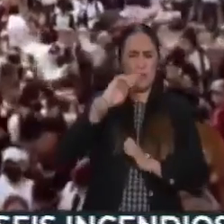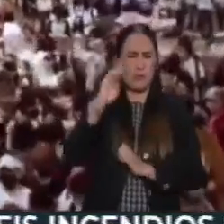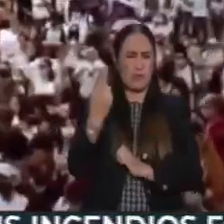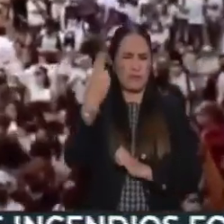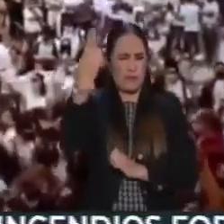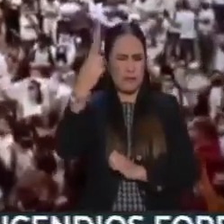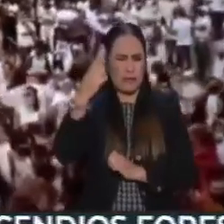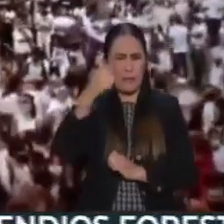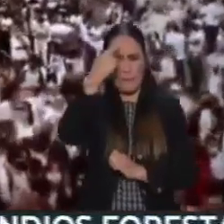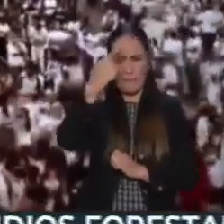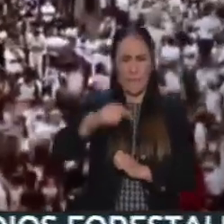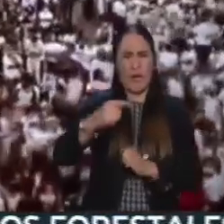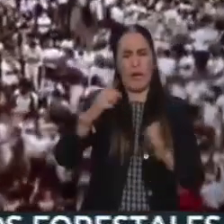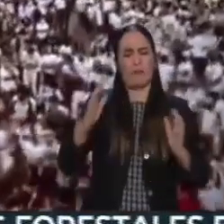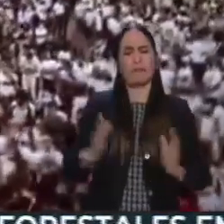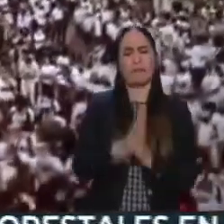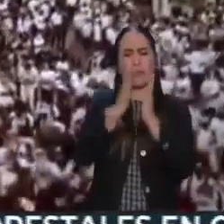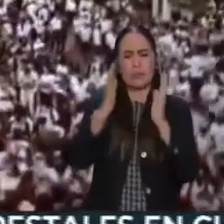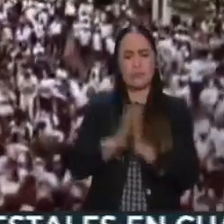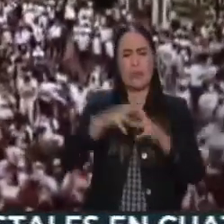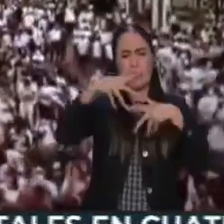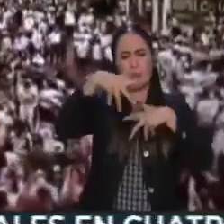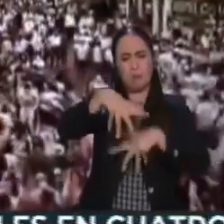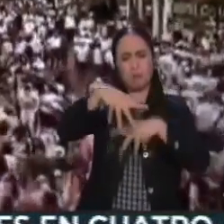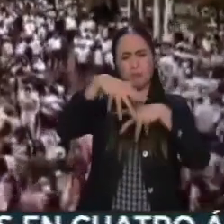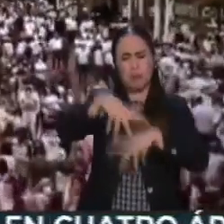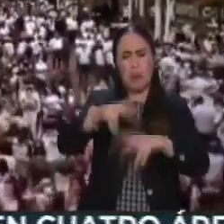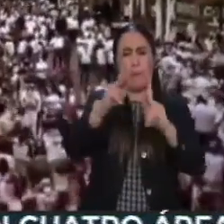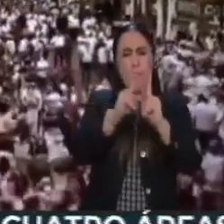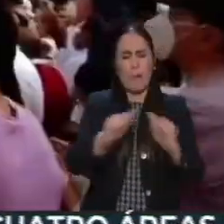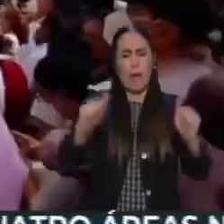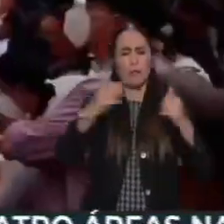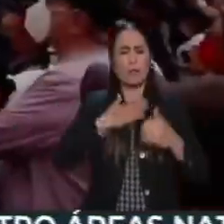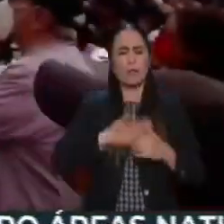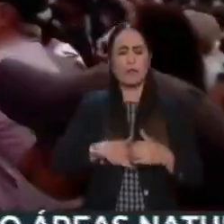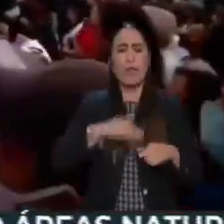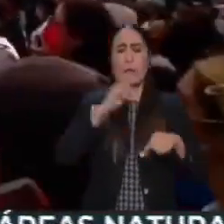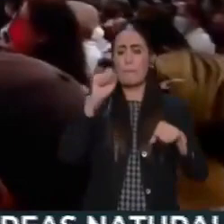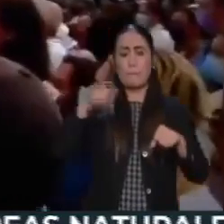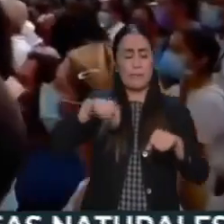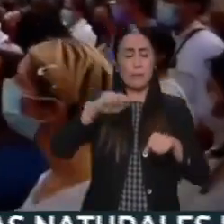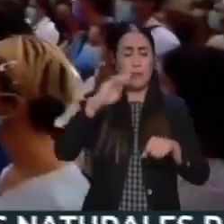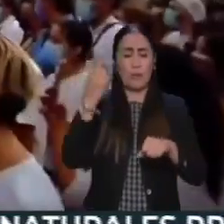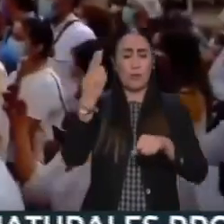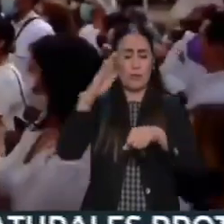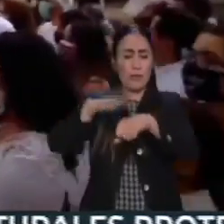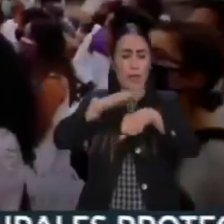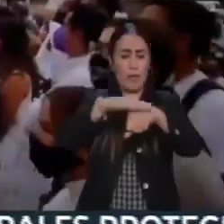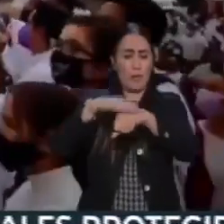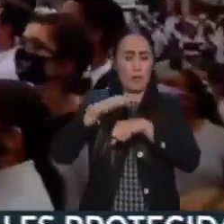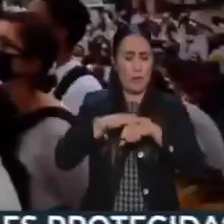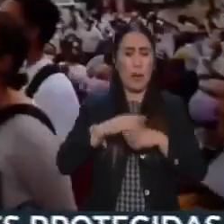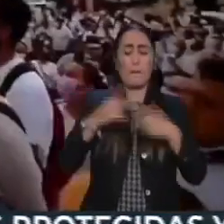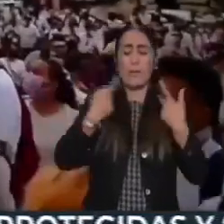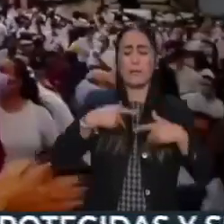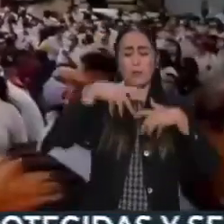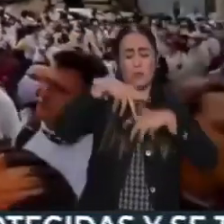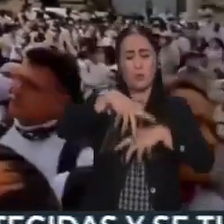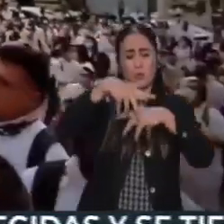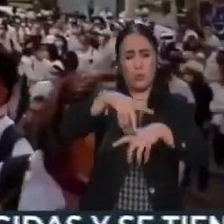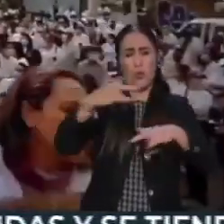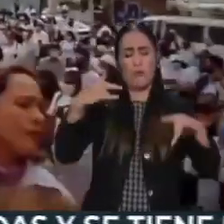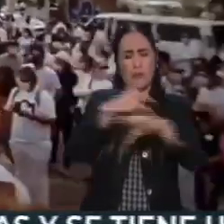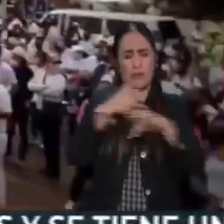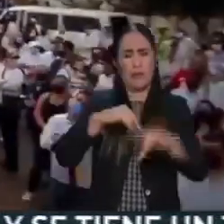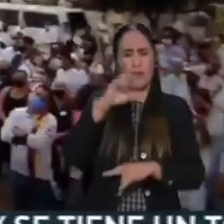para participar en la marcha por la paz y la justicia convocada por la propia institución educativa. Los integrantes caminaron por la avenida